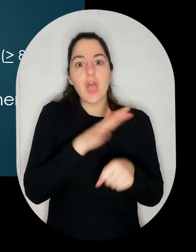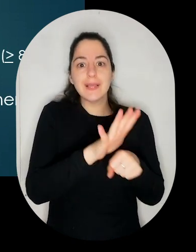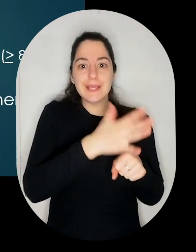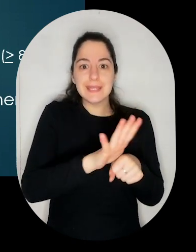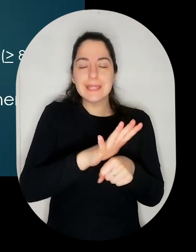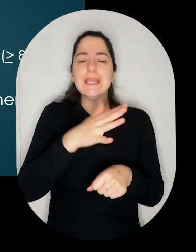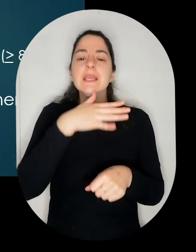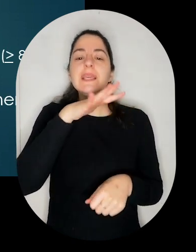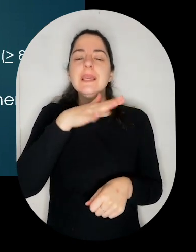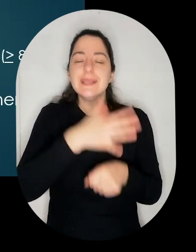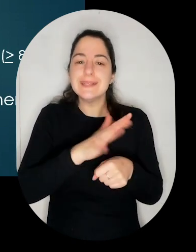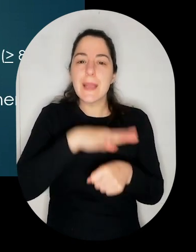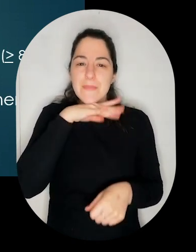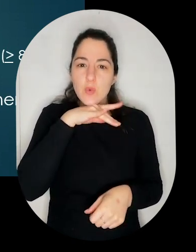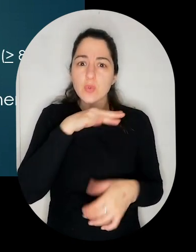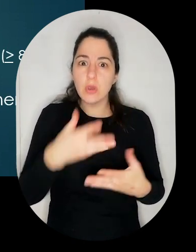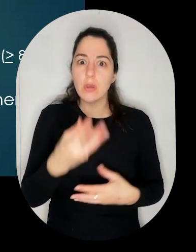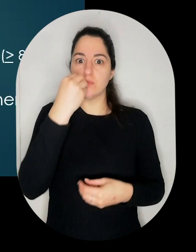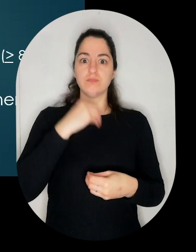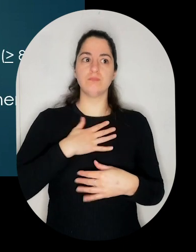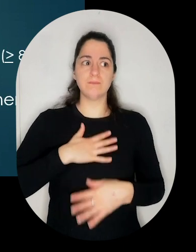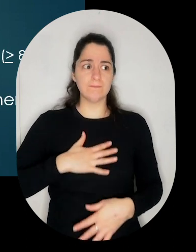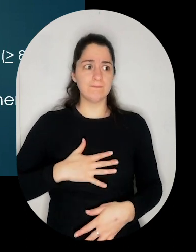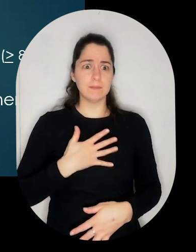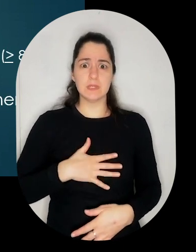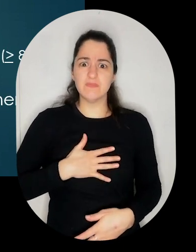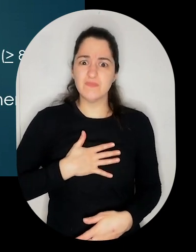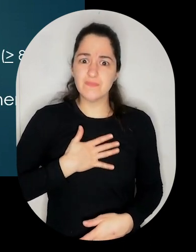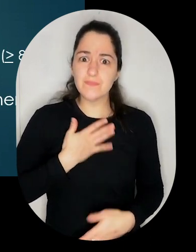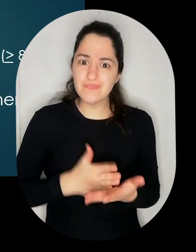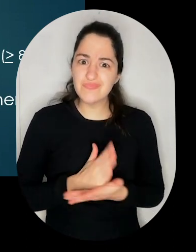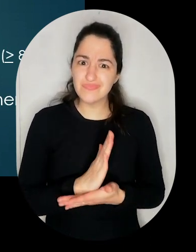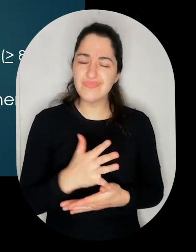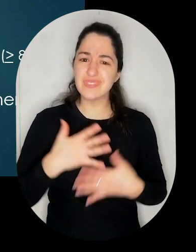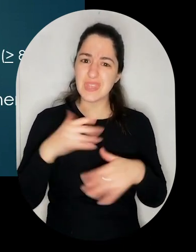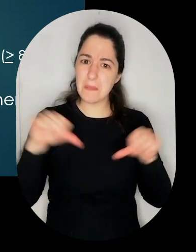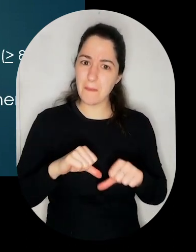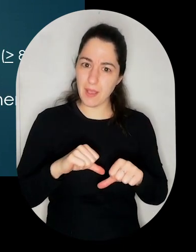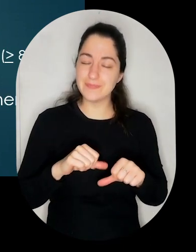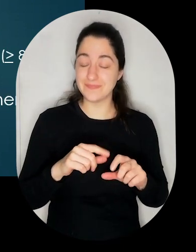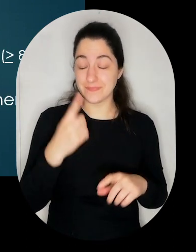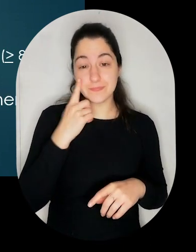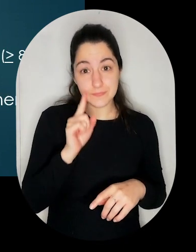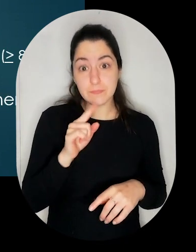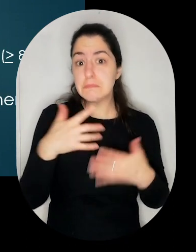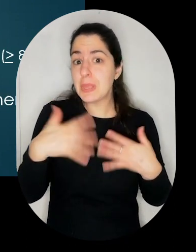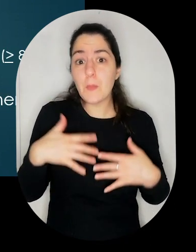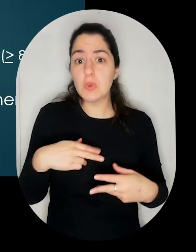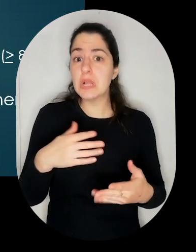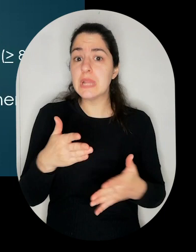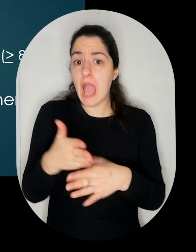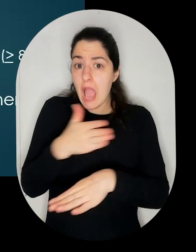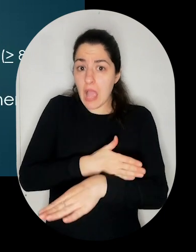a más de 10 minutos por encima de temperaturas de 80 grados en forma uniforme, obtenemos la eliminación de la toxina,